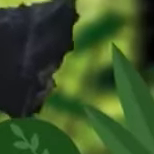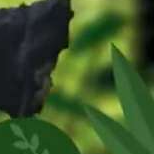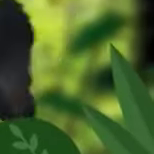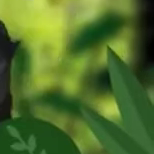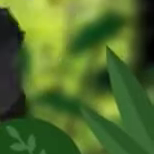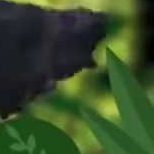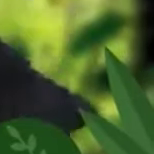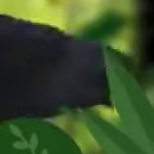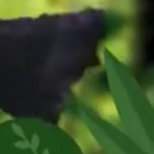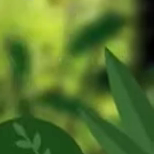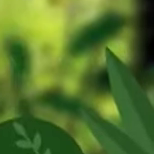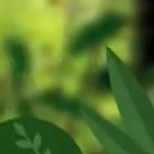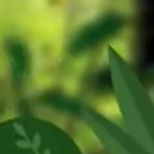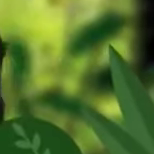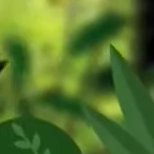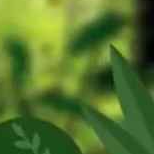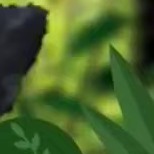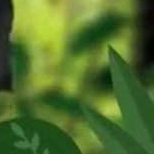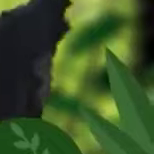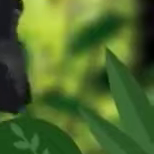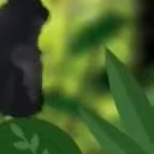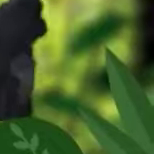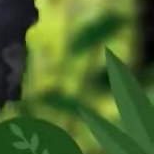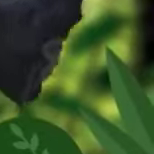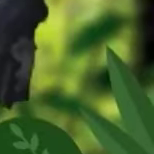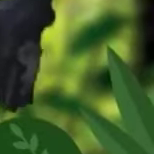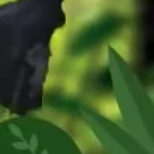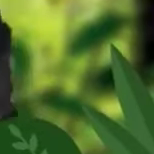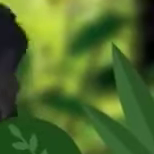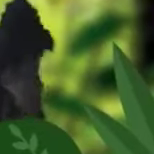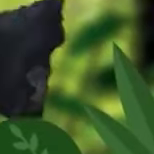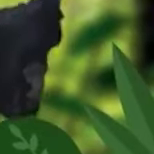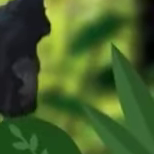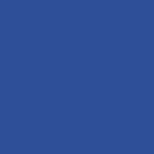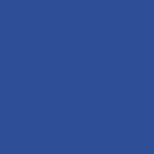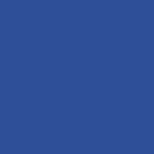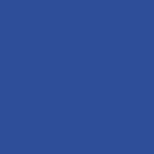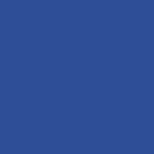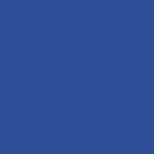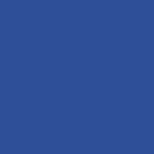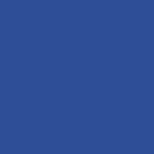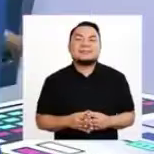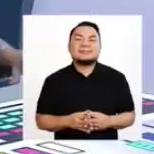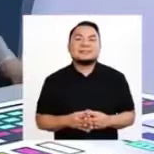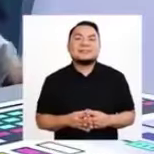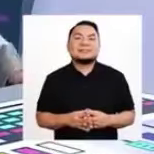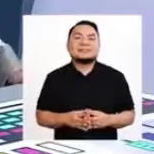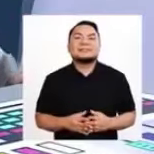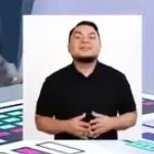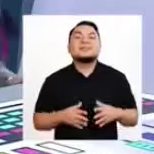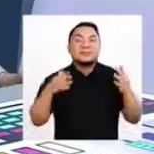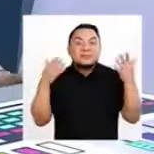pico. ¡A seguir cuidándonos!